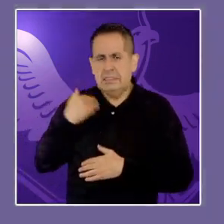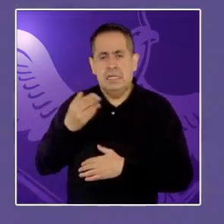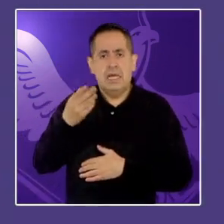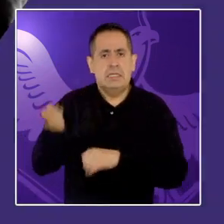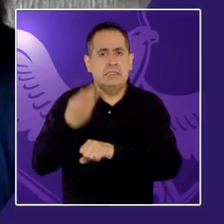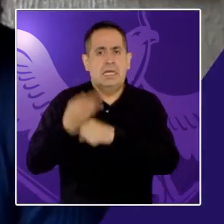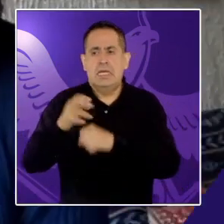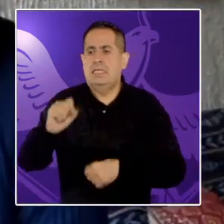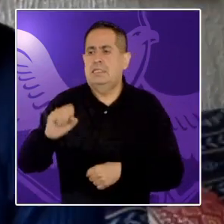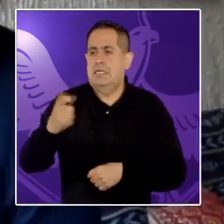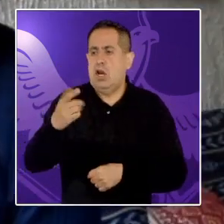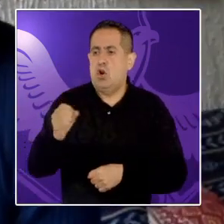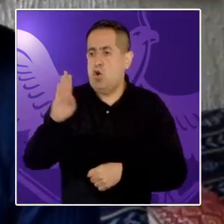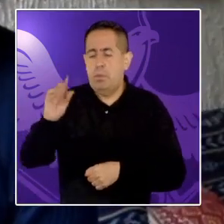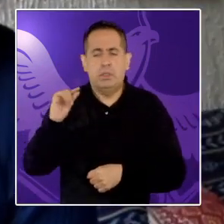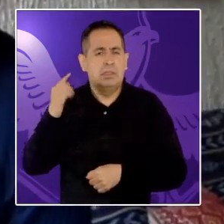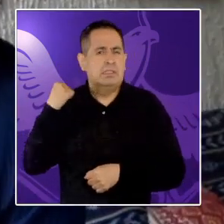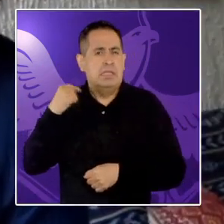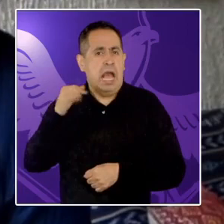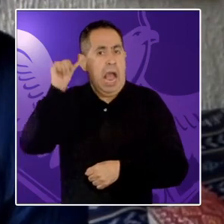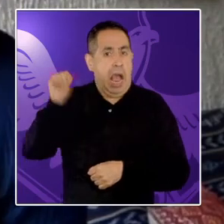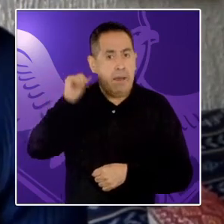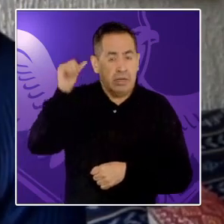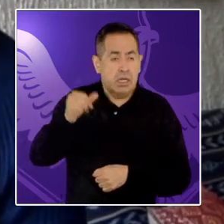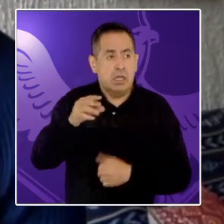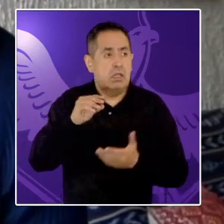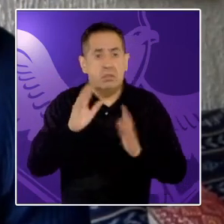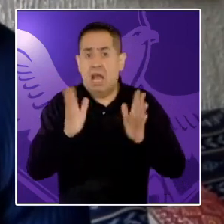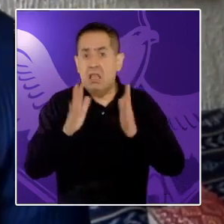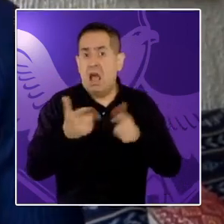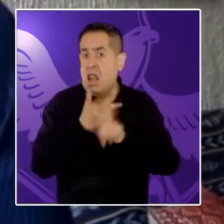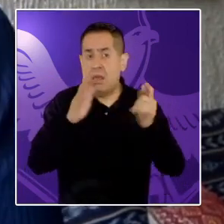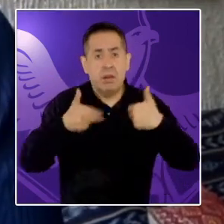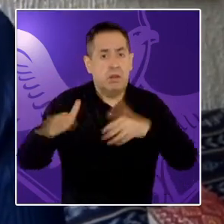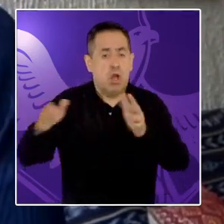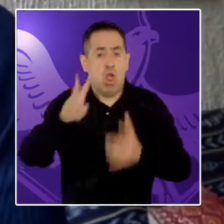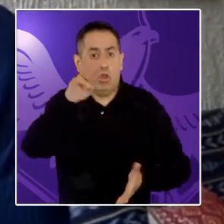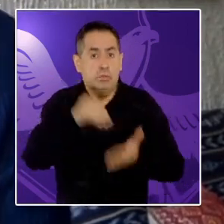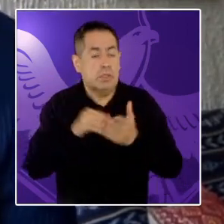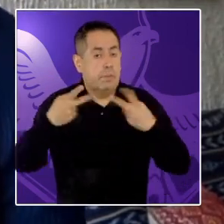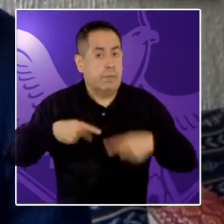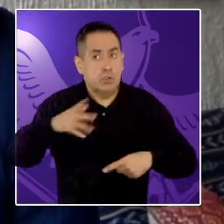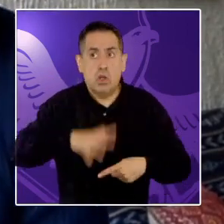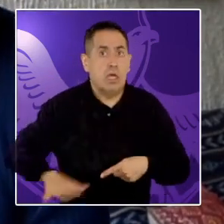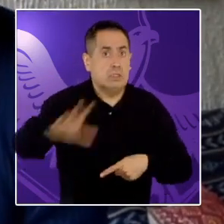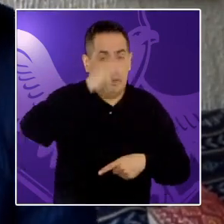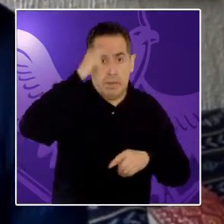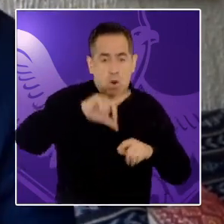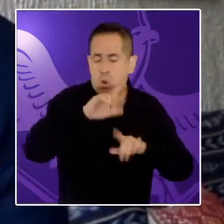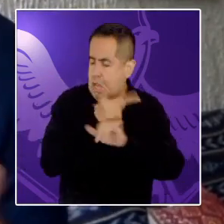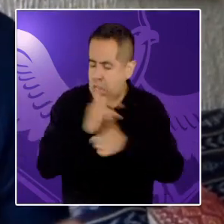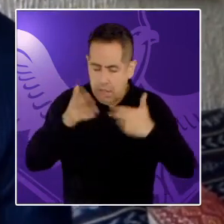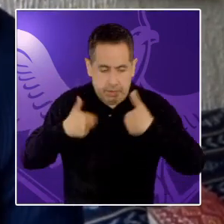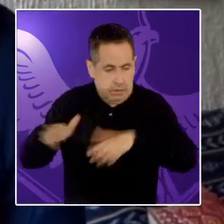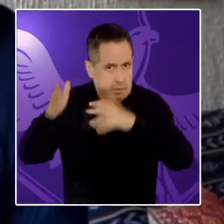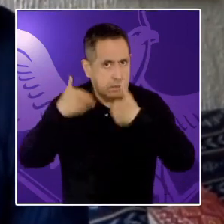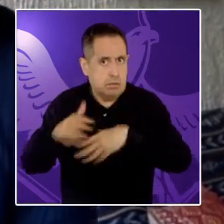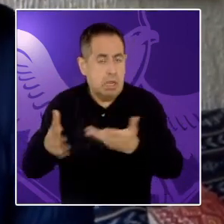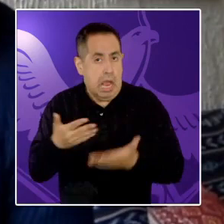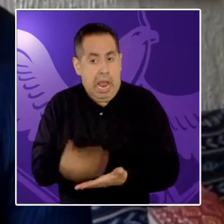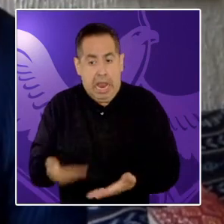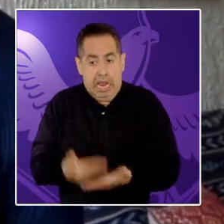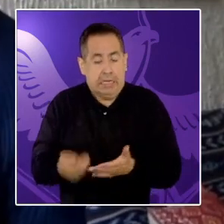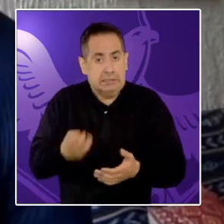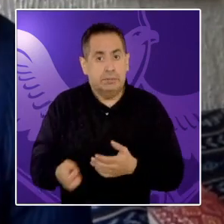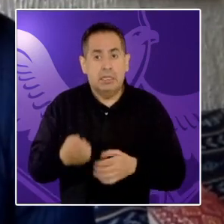últimos reportes de la Secretaría de Gobernación, para finales del mes de abril se habían liberado aproximadamente 2,000 personas en todo el territorio nacional.